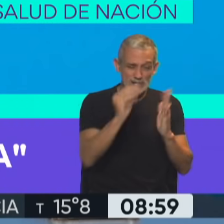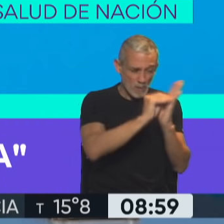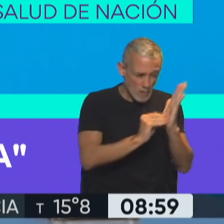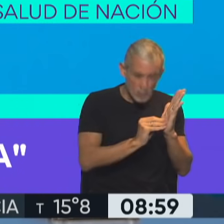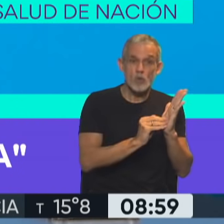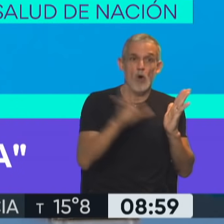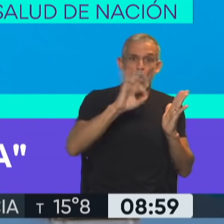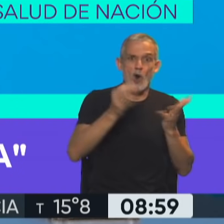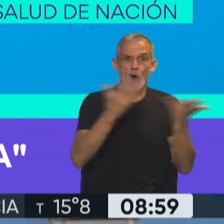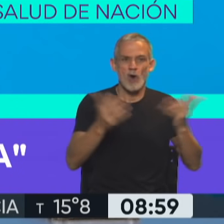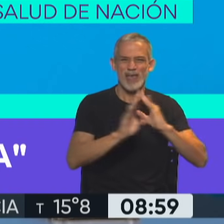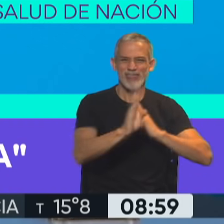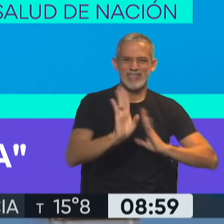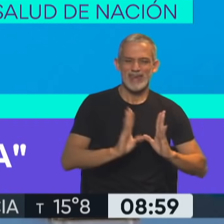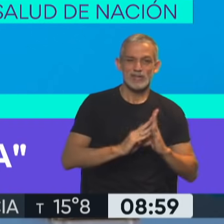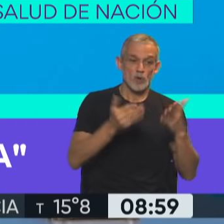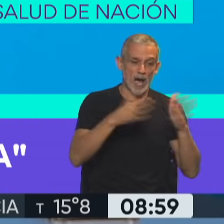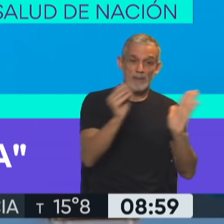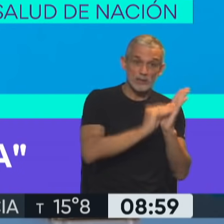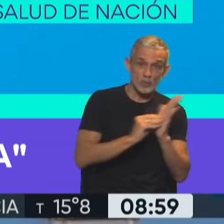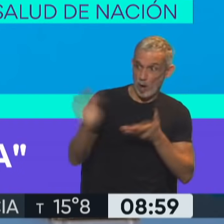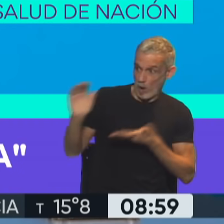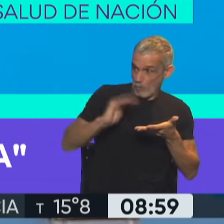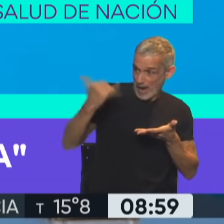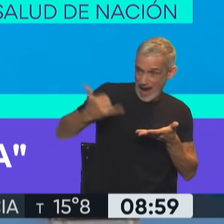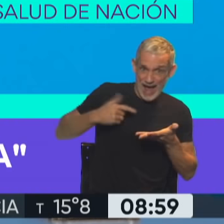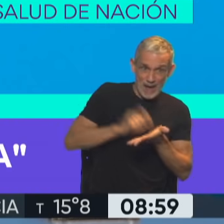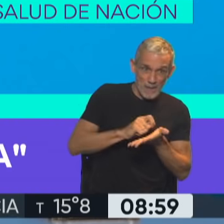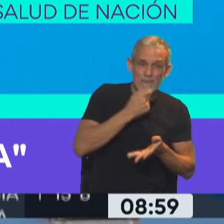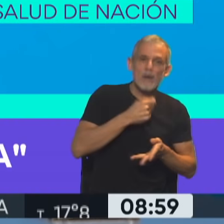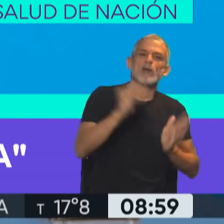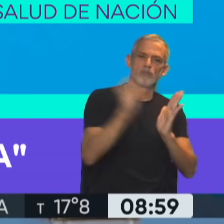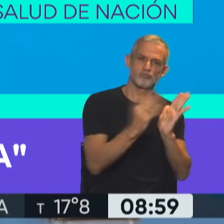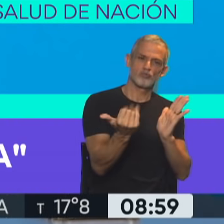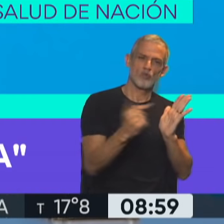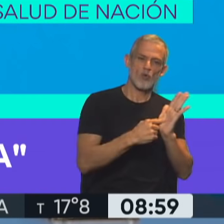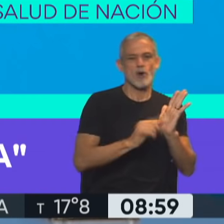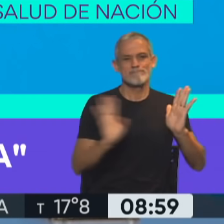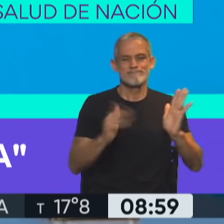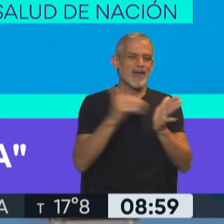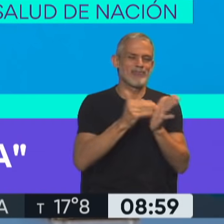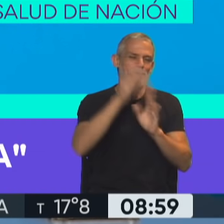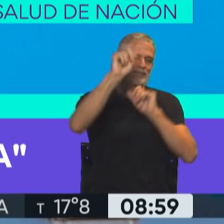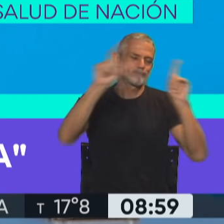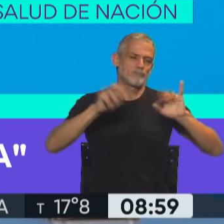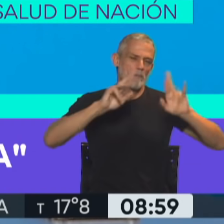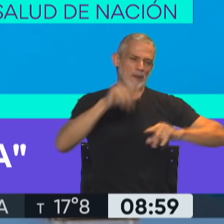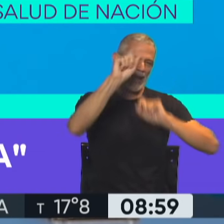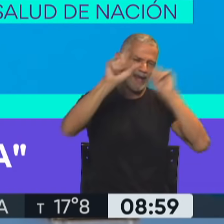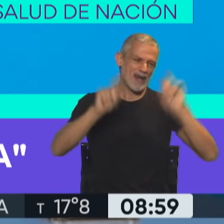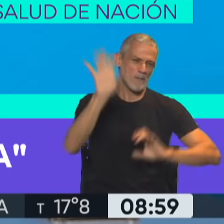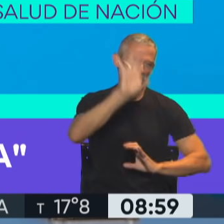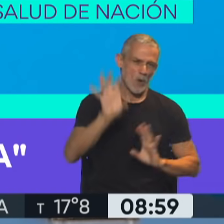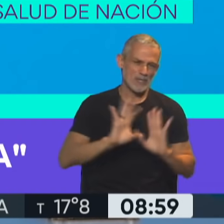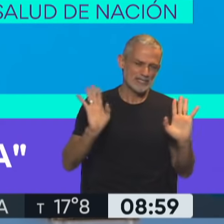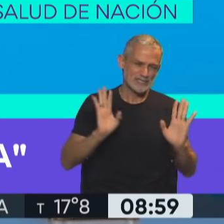dando turnos, o directamente abre los turnos cuando tiene el stock de vacunas. Eso depende de cada plan estratégico provincial y,